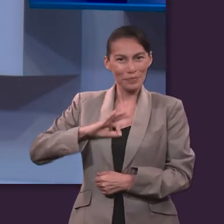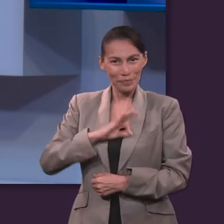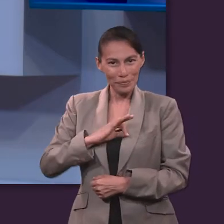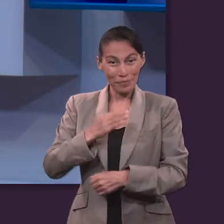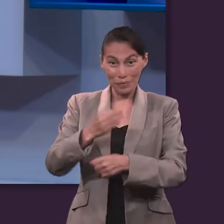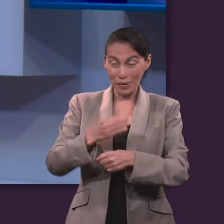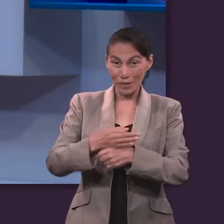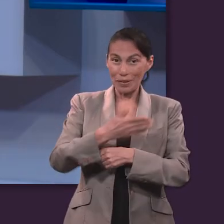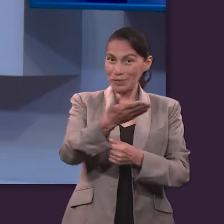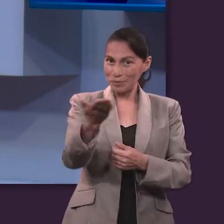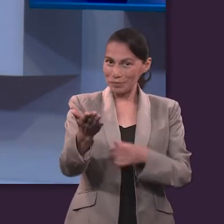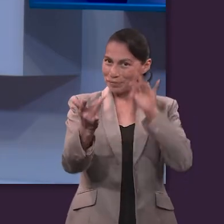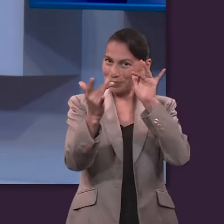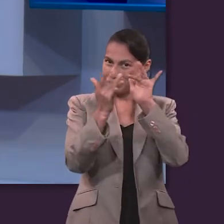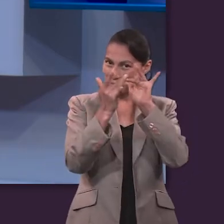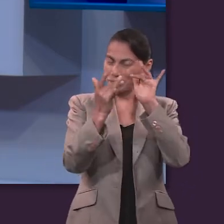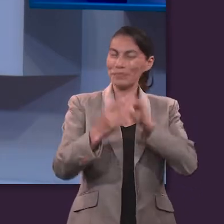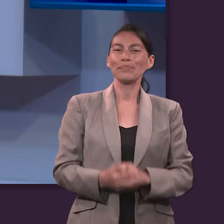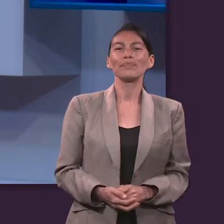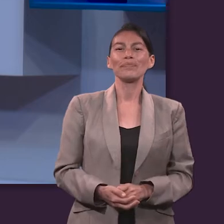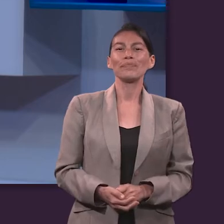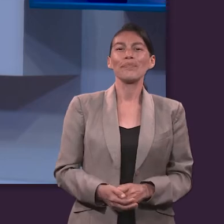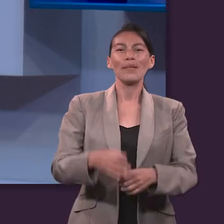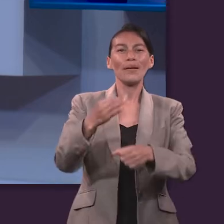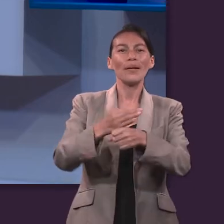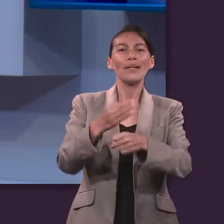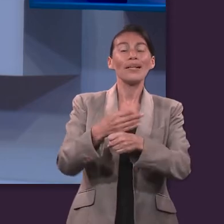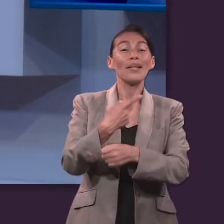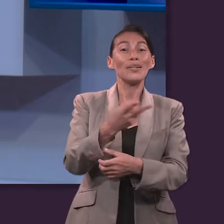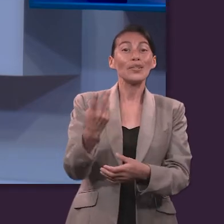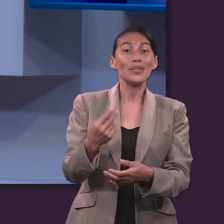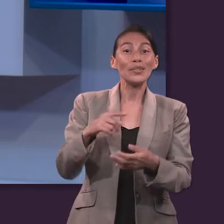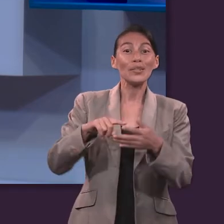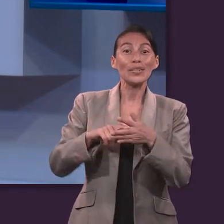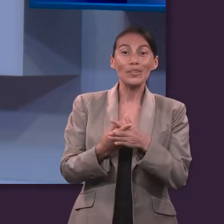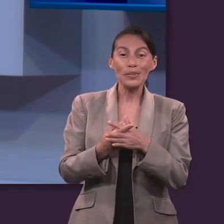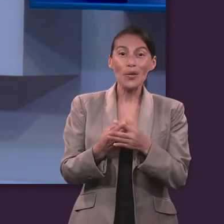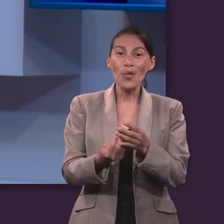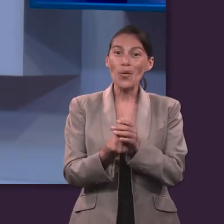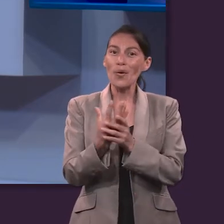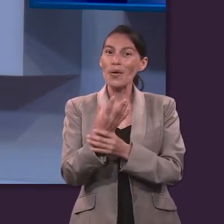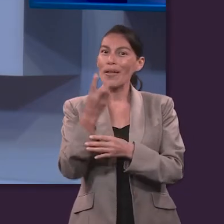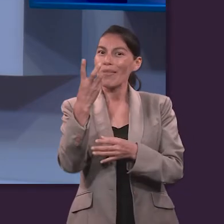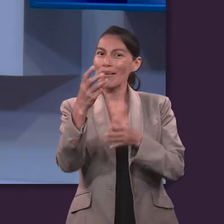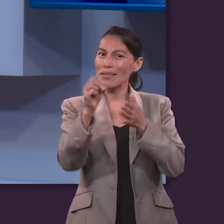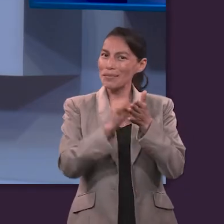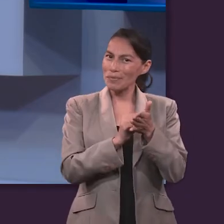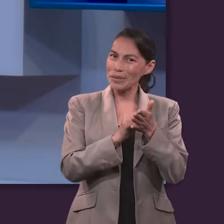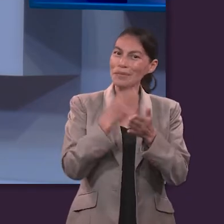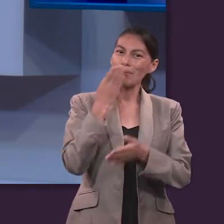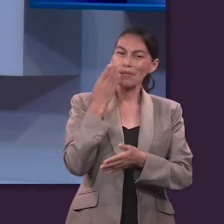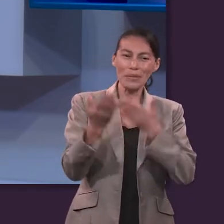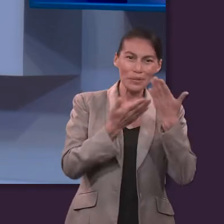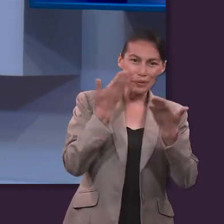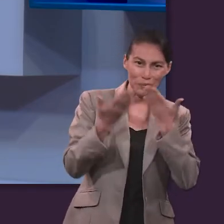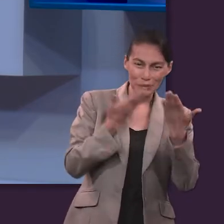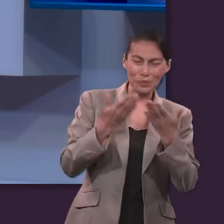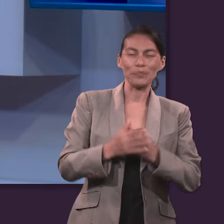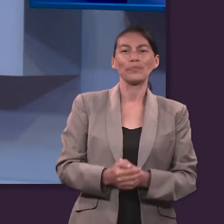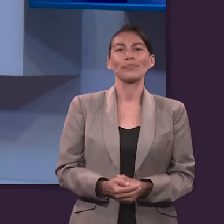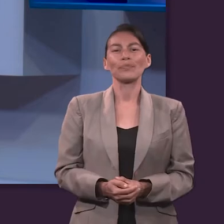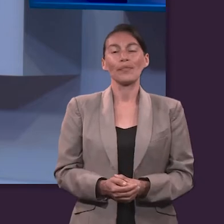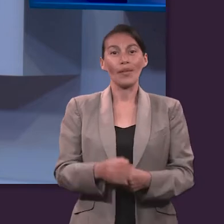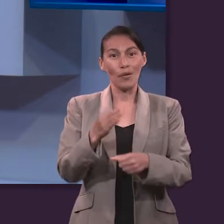estás conectado con nosotros justo cuando comenzamos un nuevo trimestre de estudio de la Biblia. Y tengo que hacer